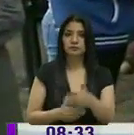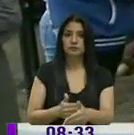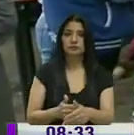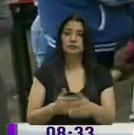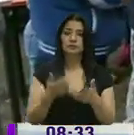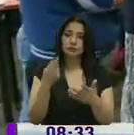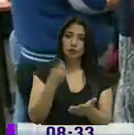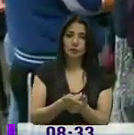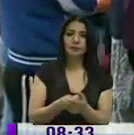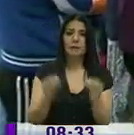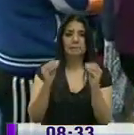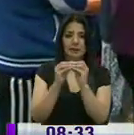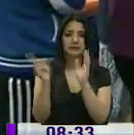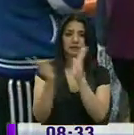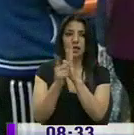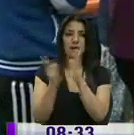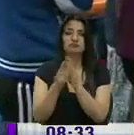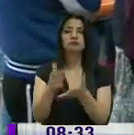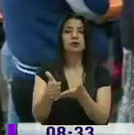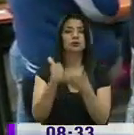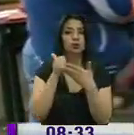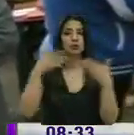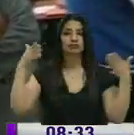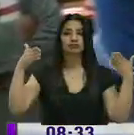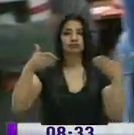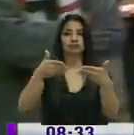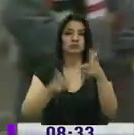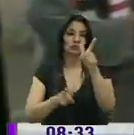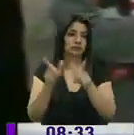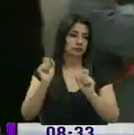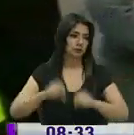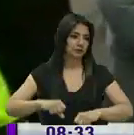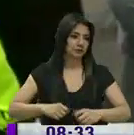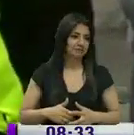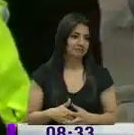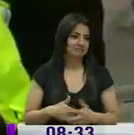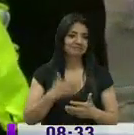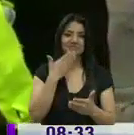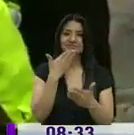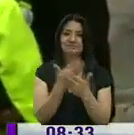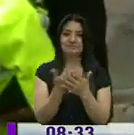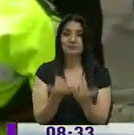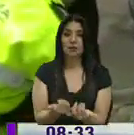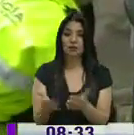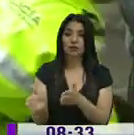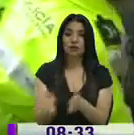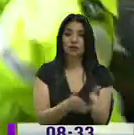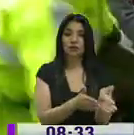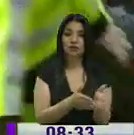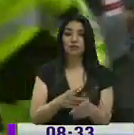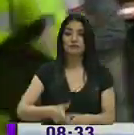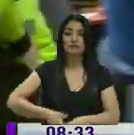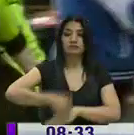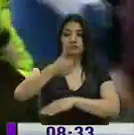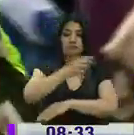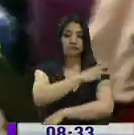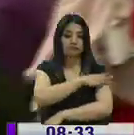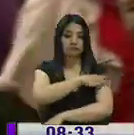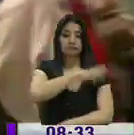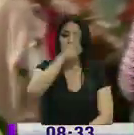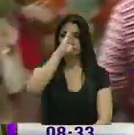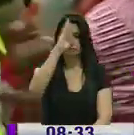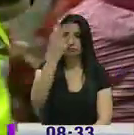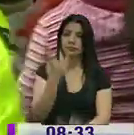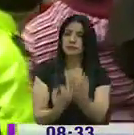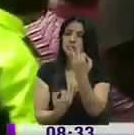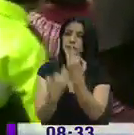adquirir más de alarmas que nos va a permitir atender a los vecinos muchas gracias bueno y ahora vamos a hablar con el coronel de la policía también para que por favor